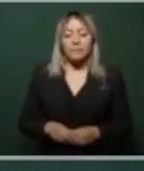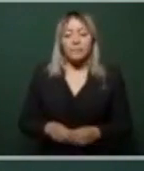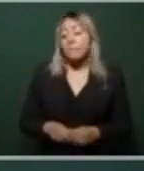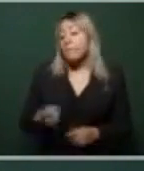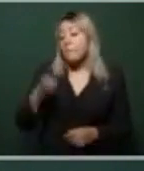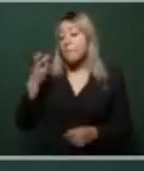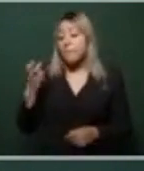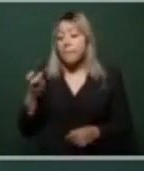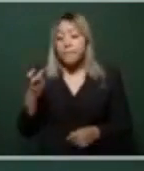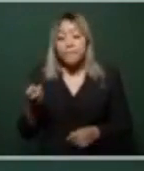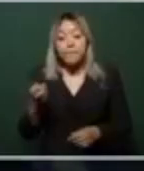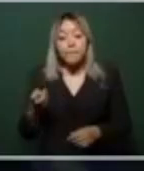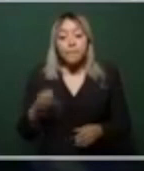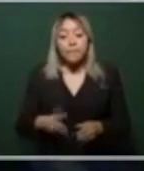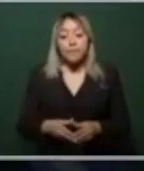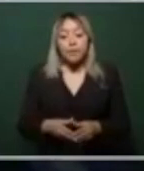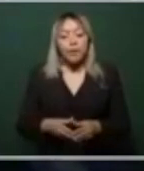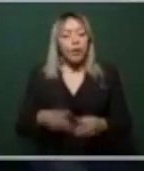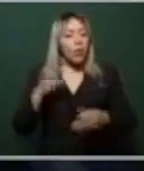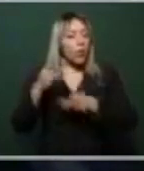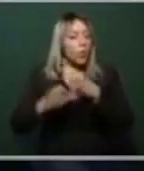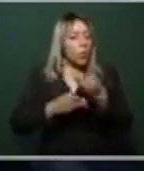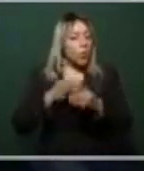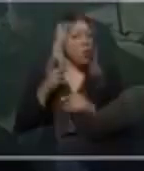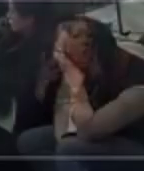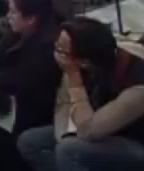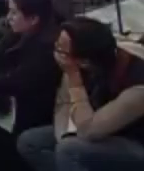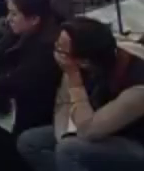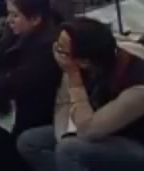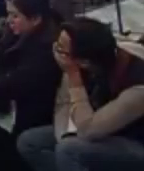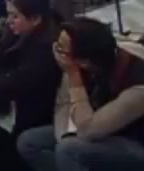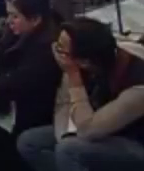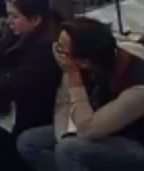Entonces, todo esto, bueno,